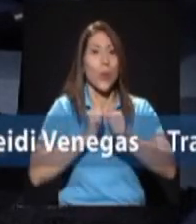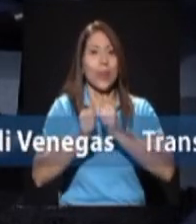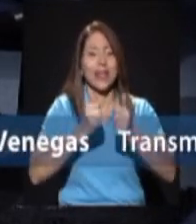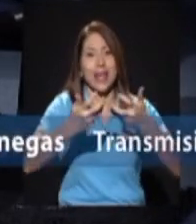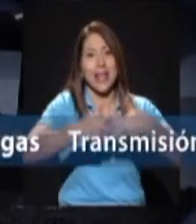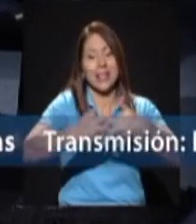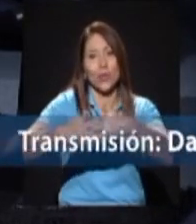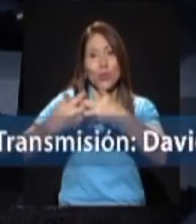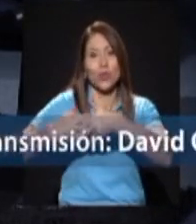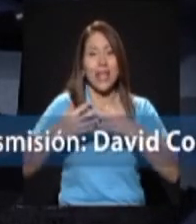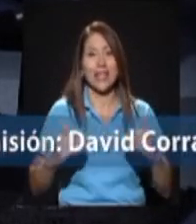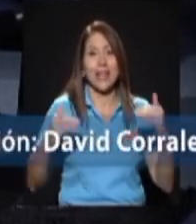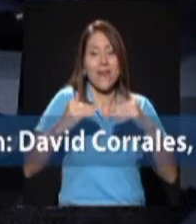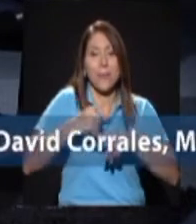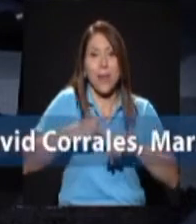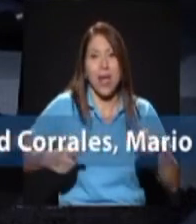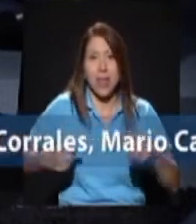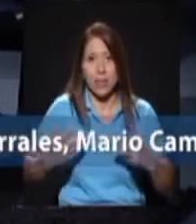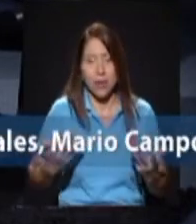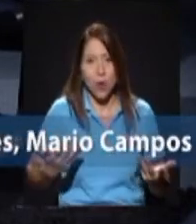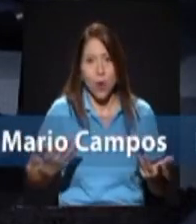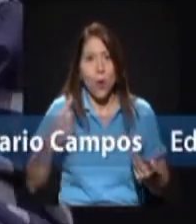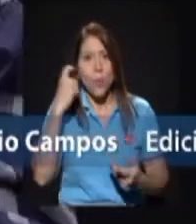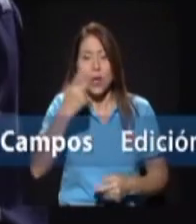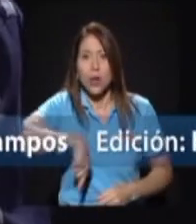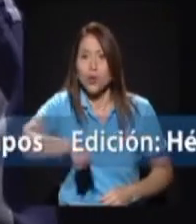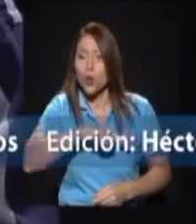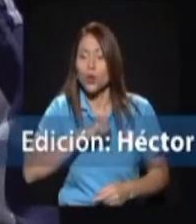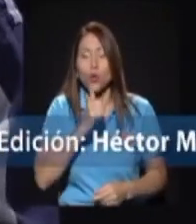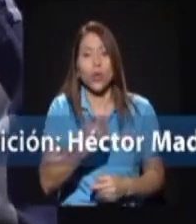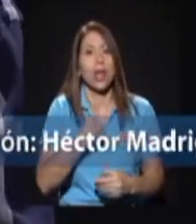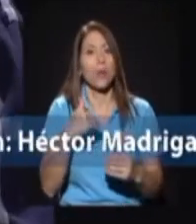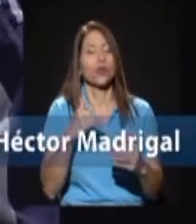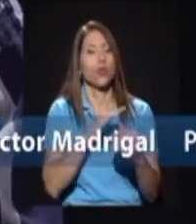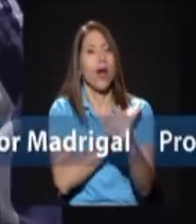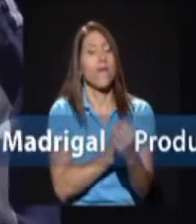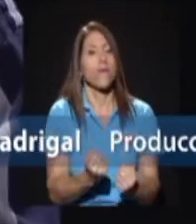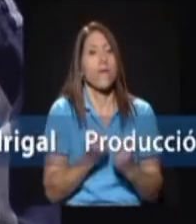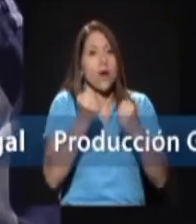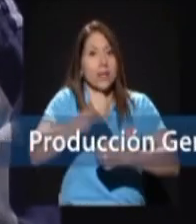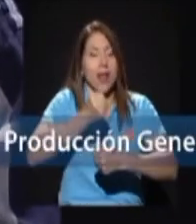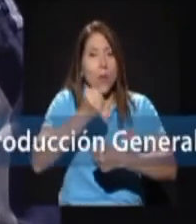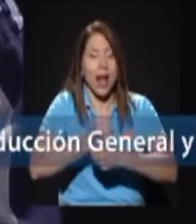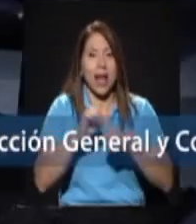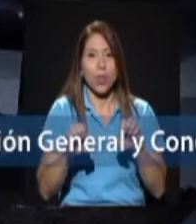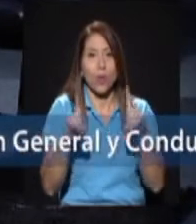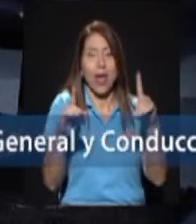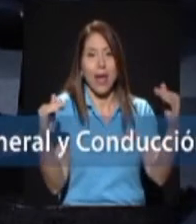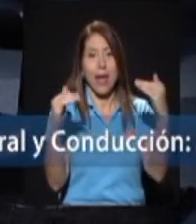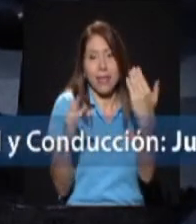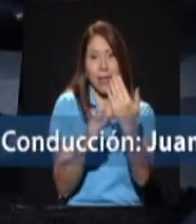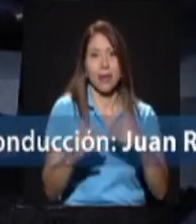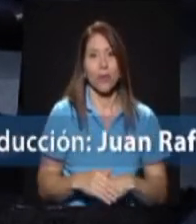así, de nivel medio, porque no tenemos una fuerza de trabajo técnicamente educada. Pues tendremos que volverlos